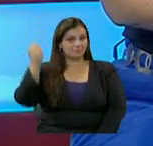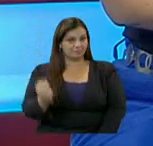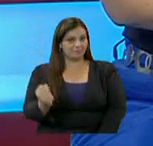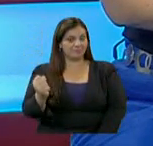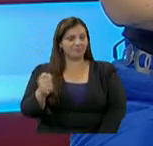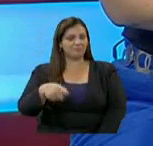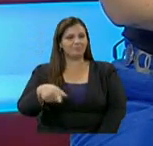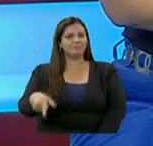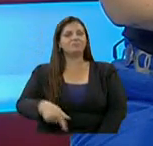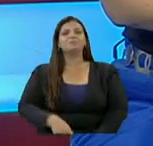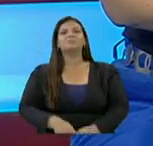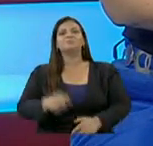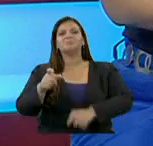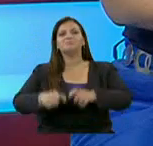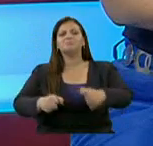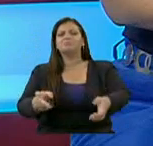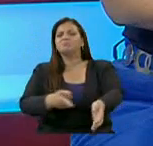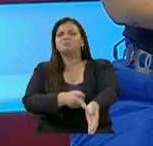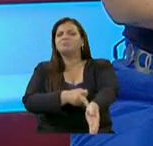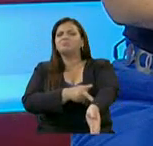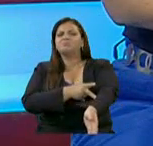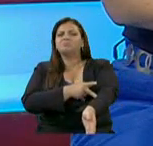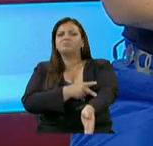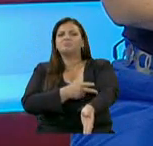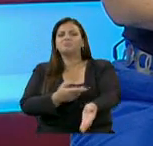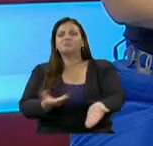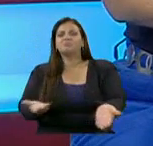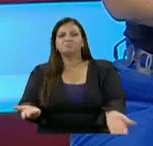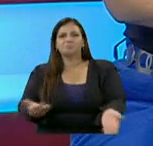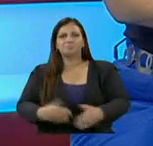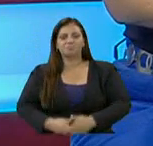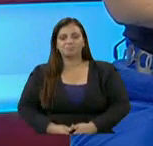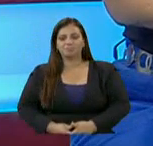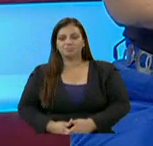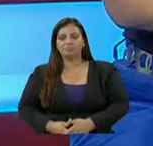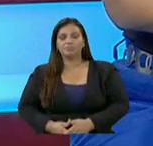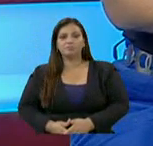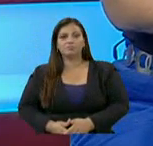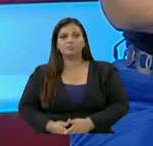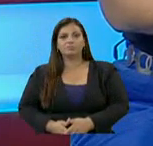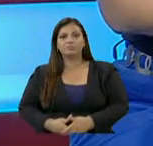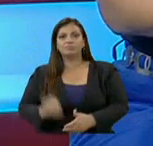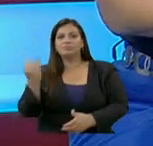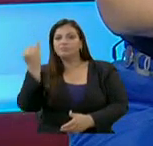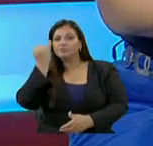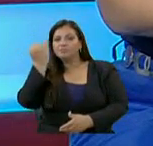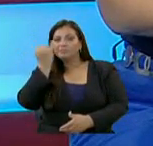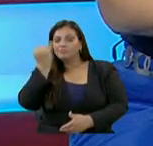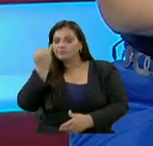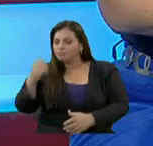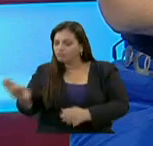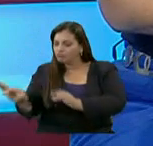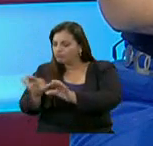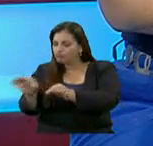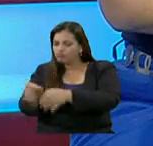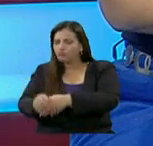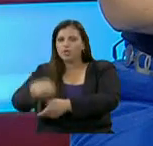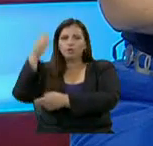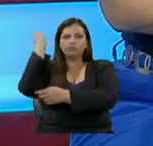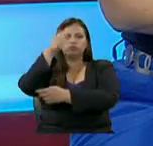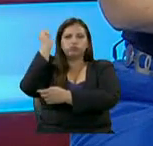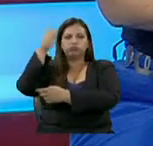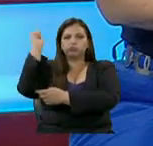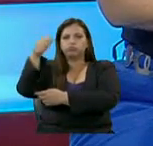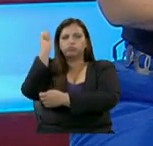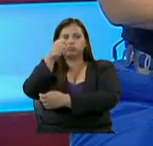de la tradicional cultura de la nacionalidad Sáchila. Los pones o sabios son los encargados de devolver